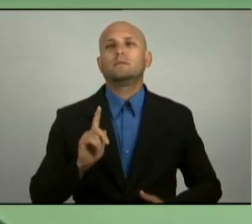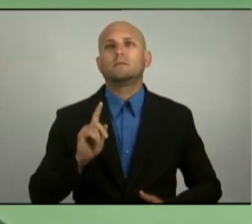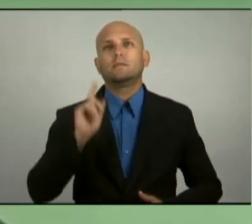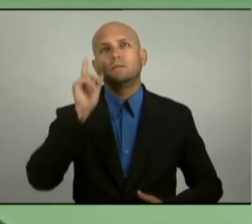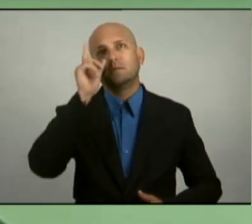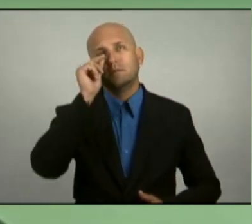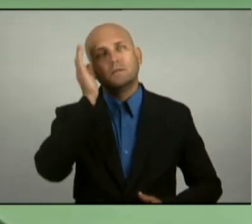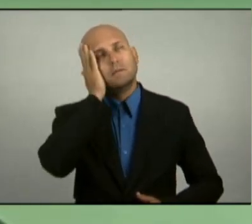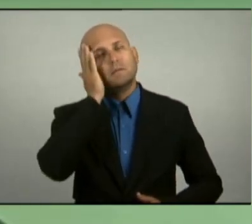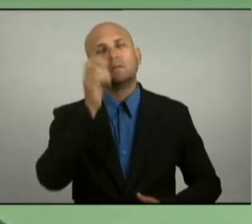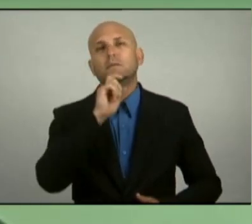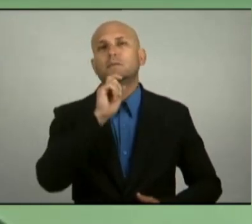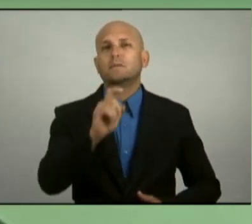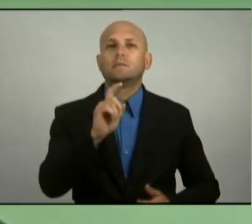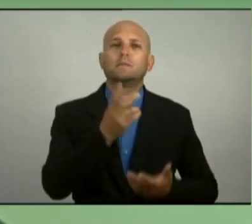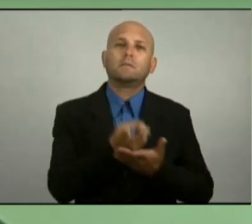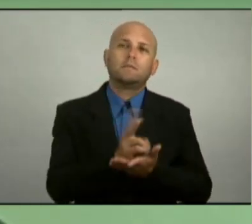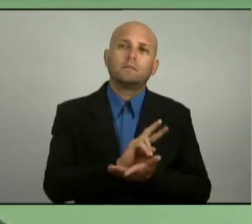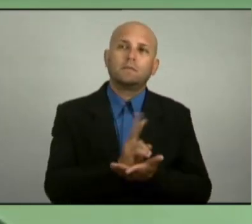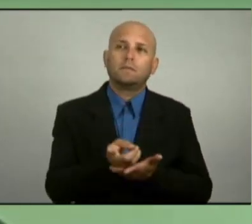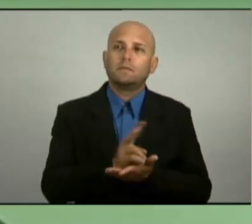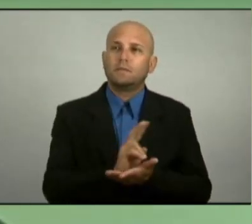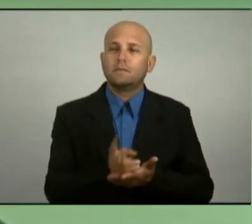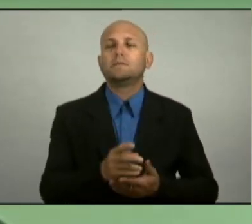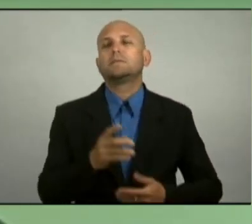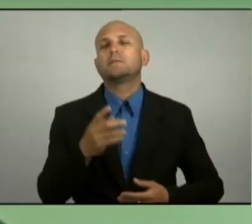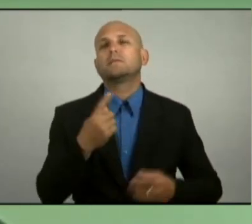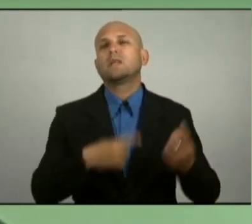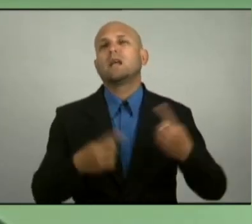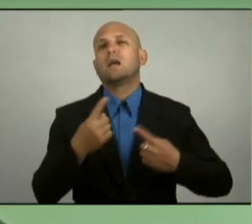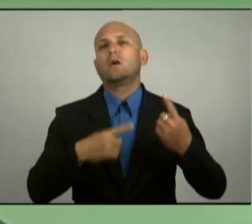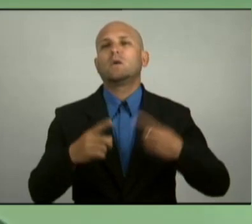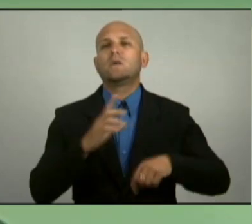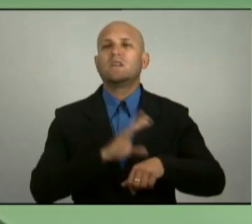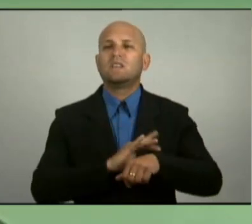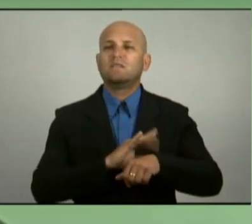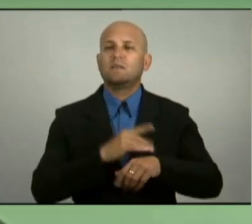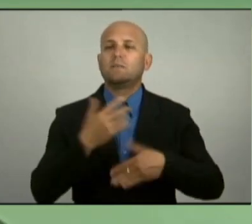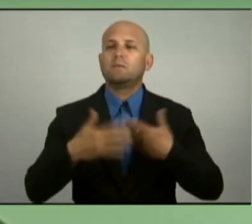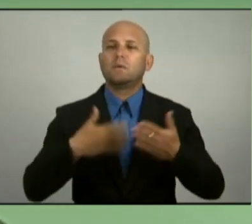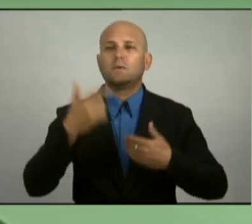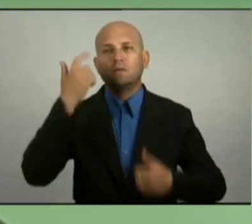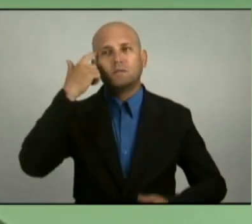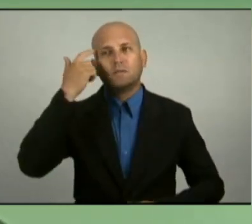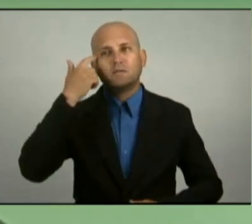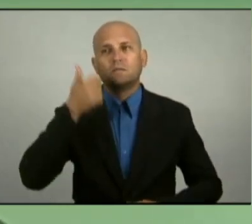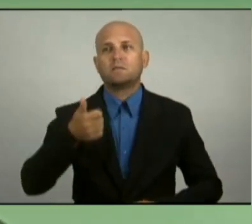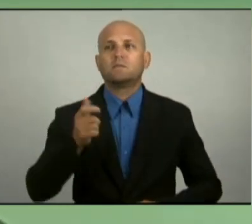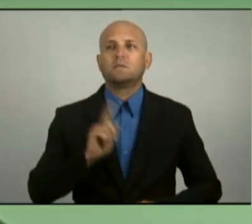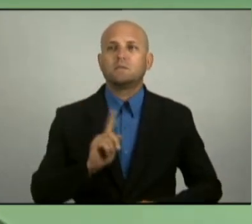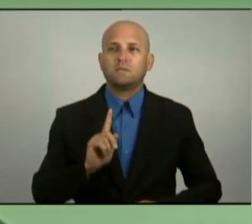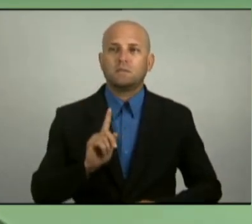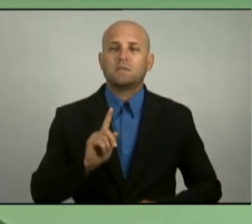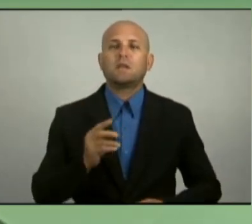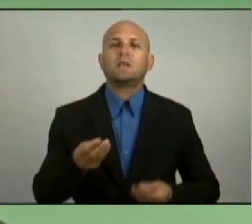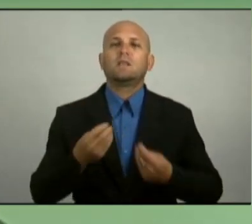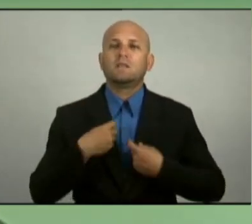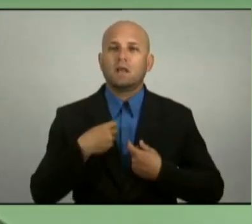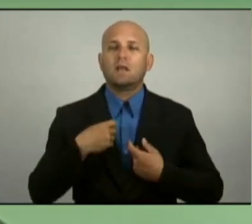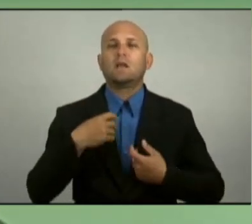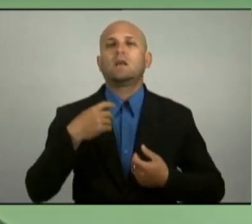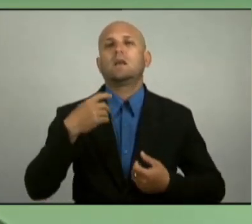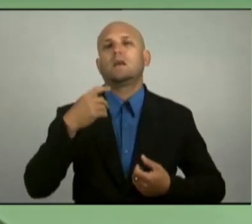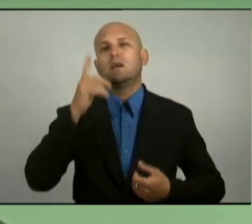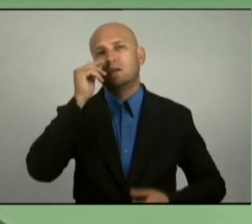sueño se encuentran precisamente las enfermedades asociadas a trastornos psiquiátricos que están relacionadas con el sueño y se encuentran también las